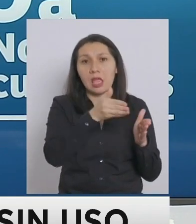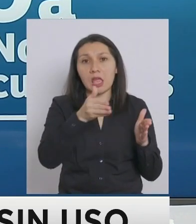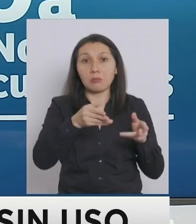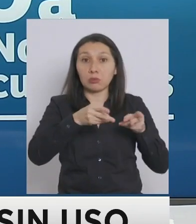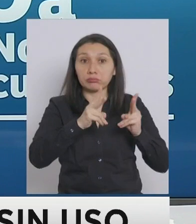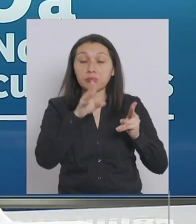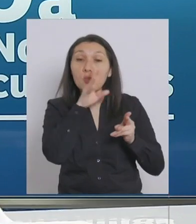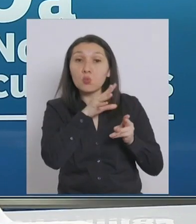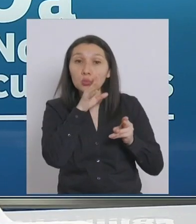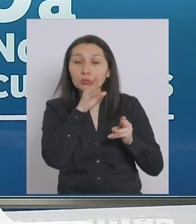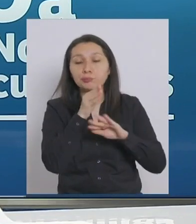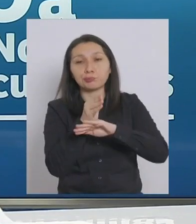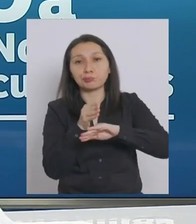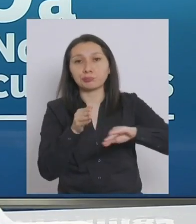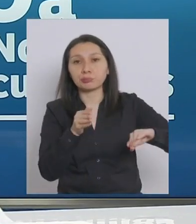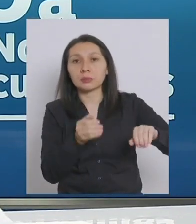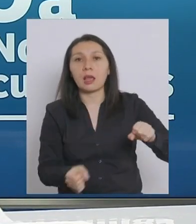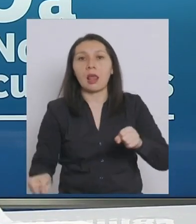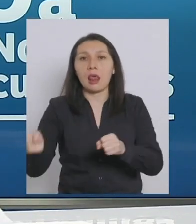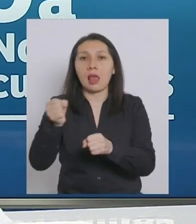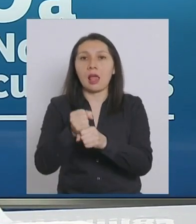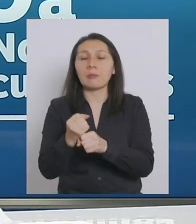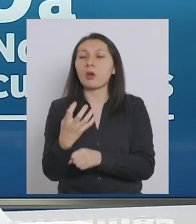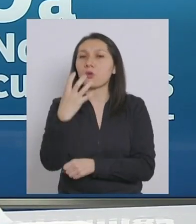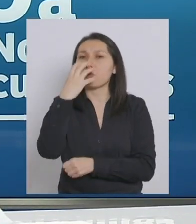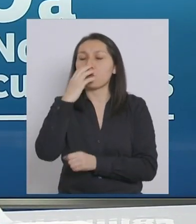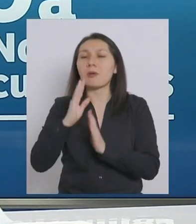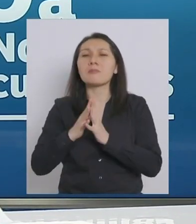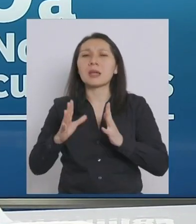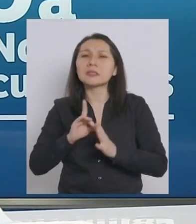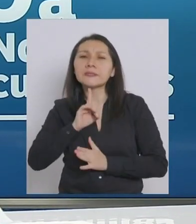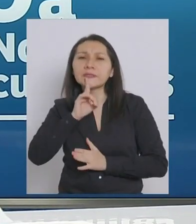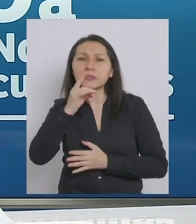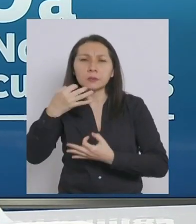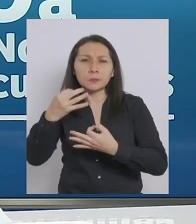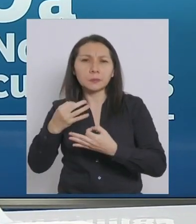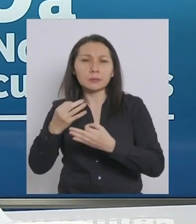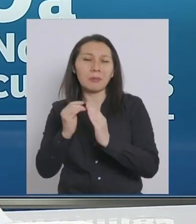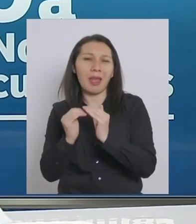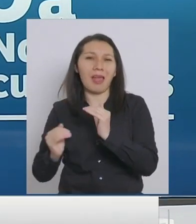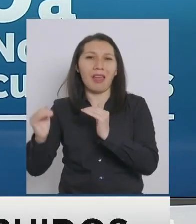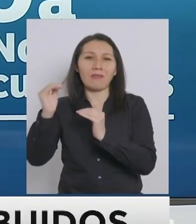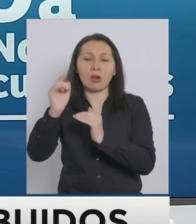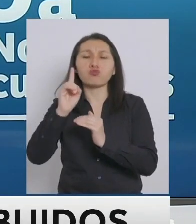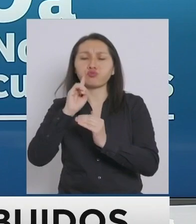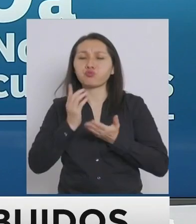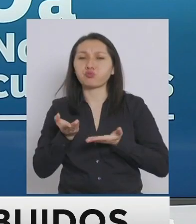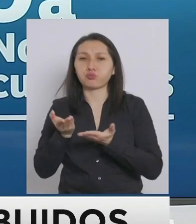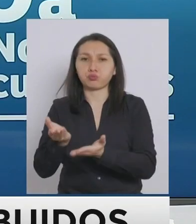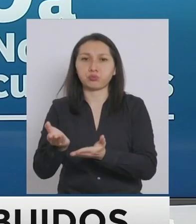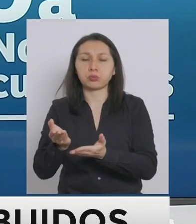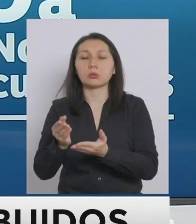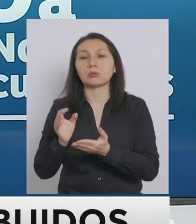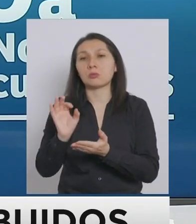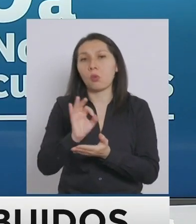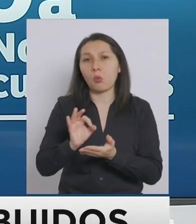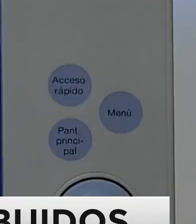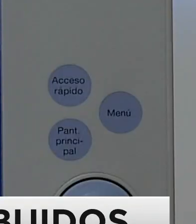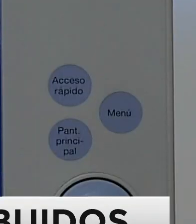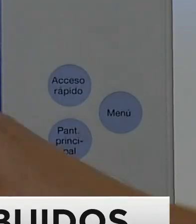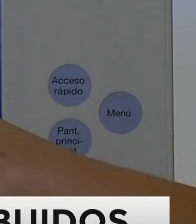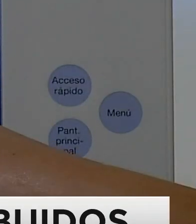útil, iban siendo reemplazados por ventiladores más sofisticados que estaban a disposición y que el gobierno había